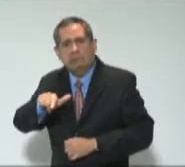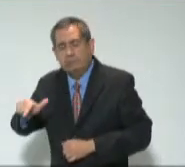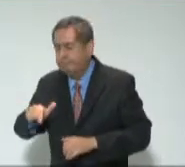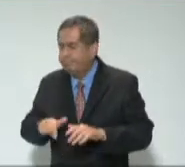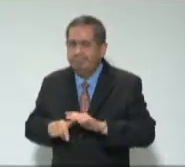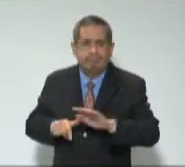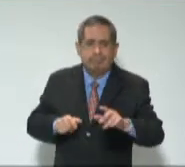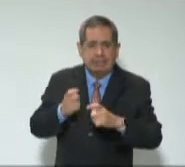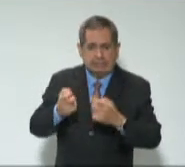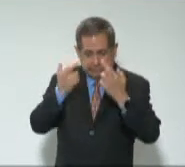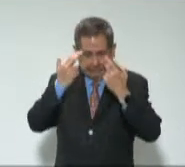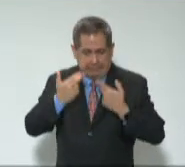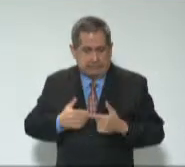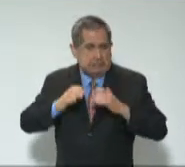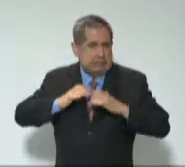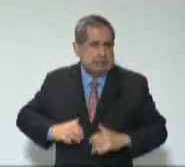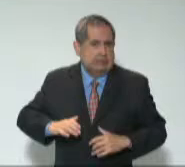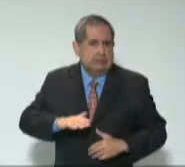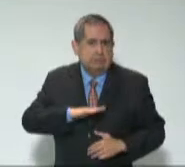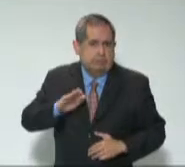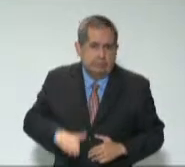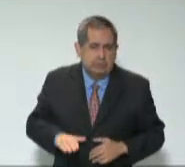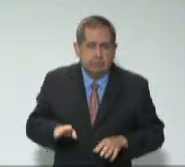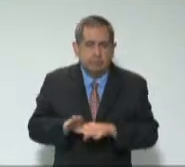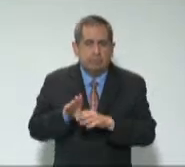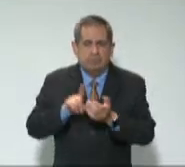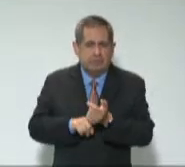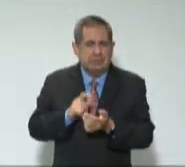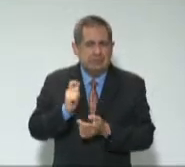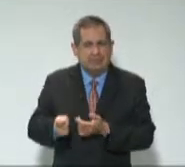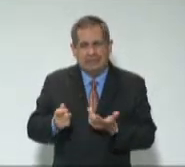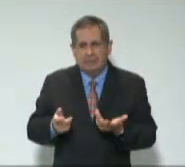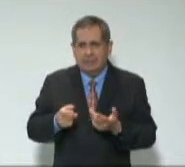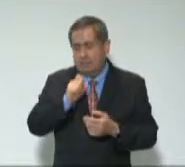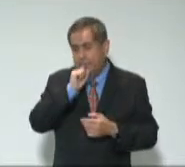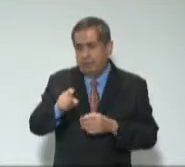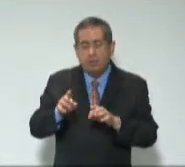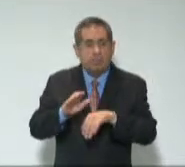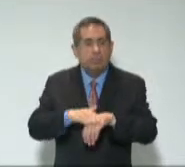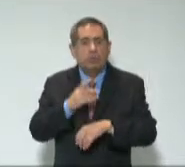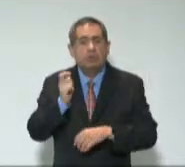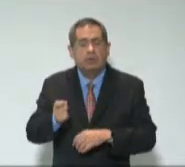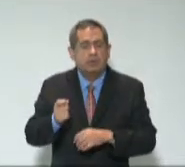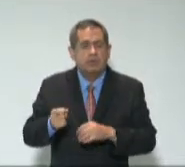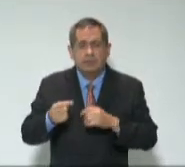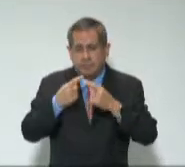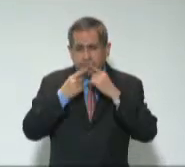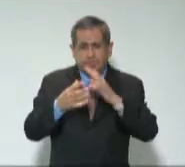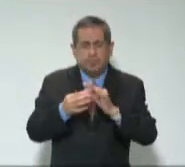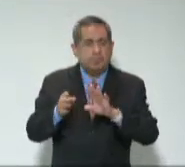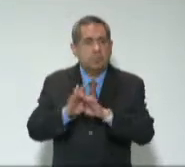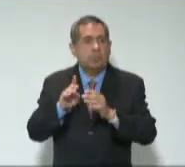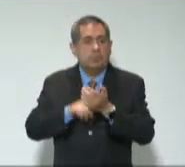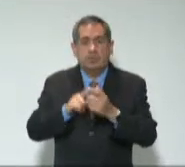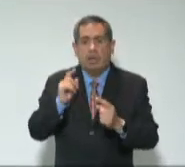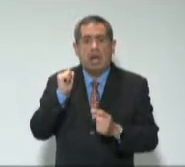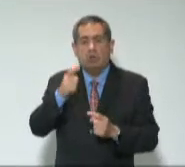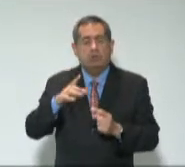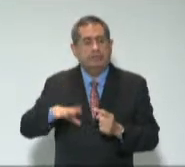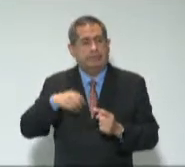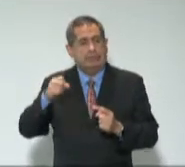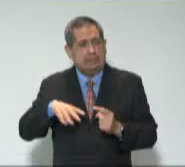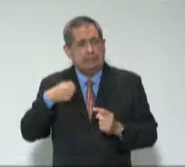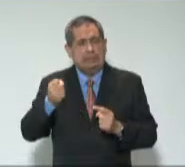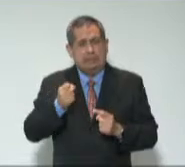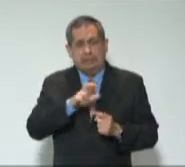nos deteriora nuestro nuestro estado de salud y también porque eh Por supuesto hay un esfuerzo inmenso que se